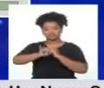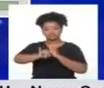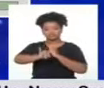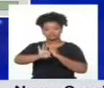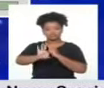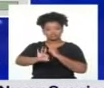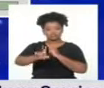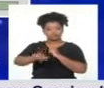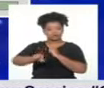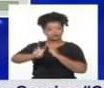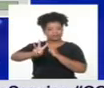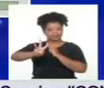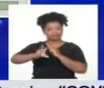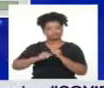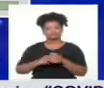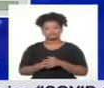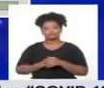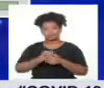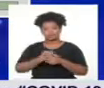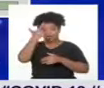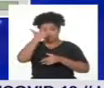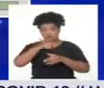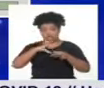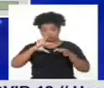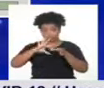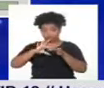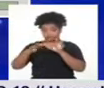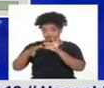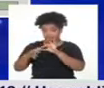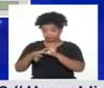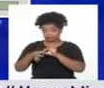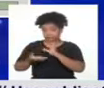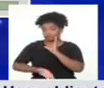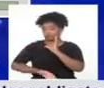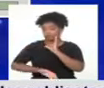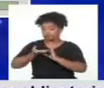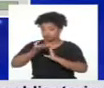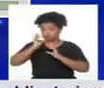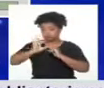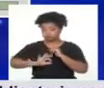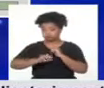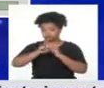168,3. Y Artemisa, que incrementa su tasa a